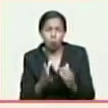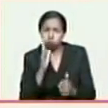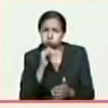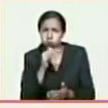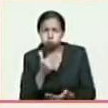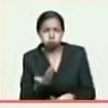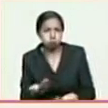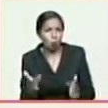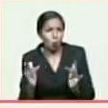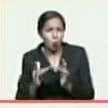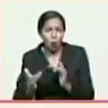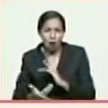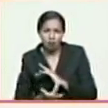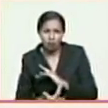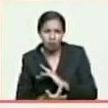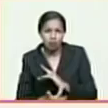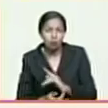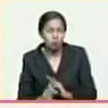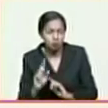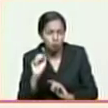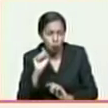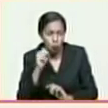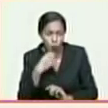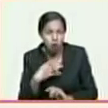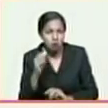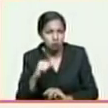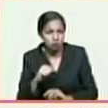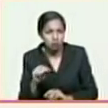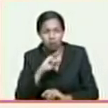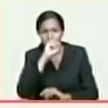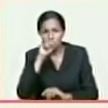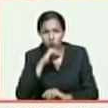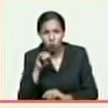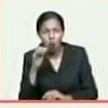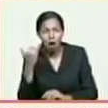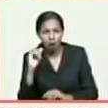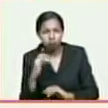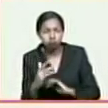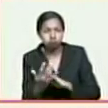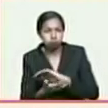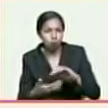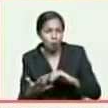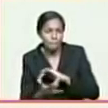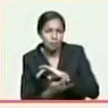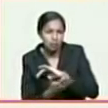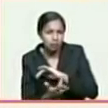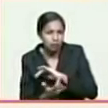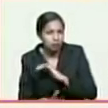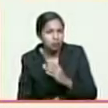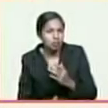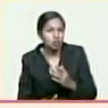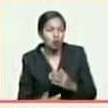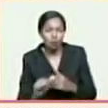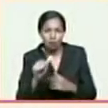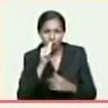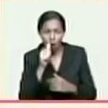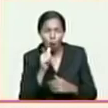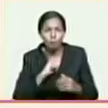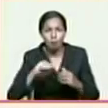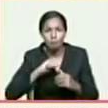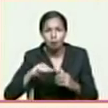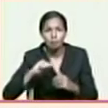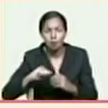técnico. Un pequeño problema técnico sí en el estado Zulia, que ha retrasado hacia algunas zonas de la parte occidental del